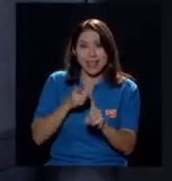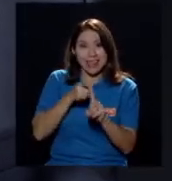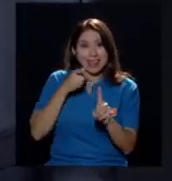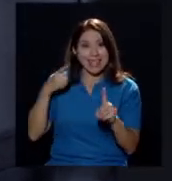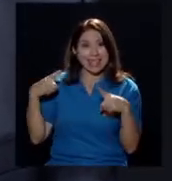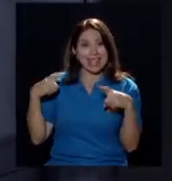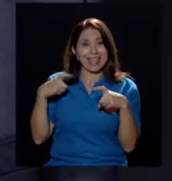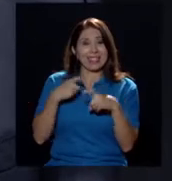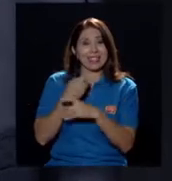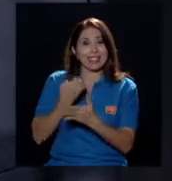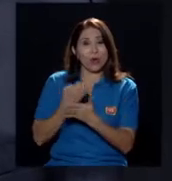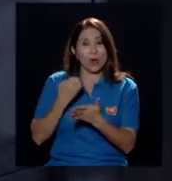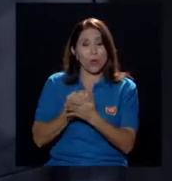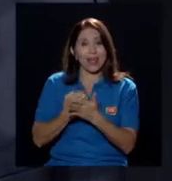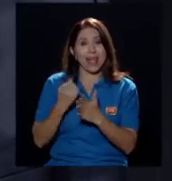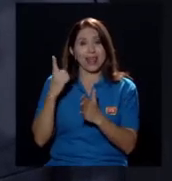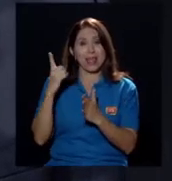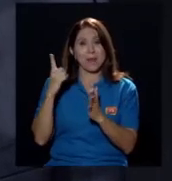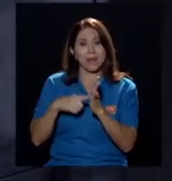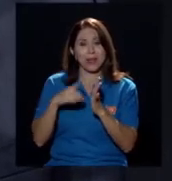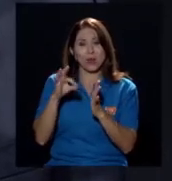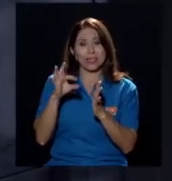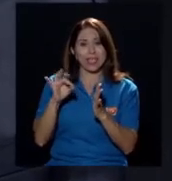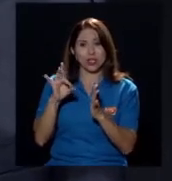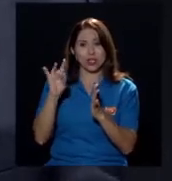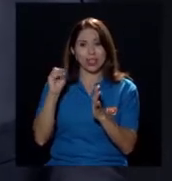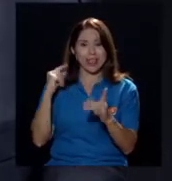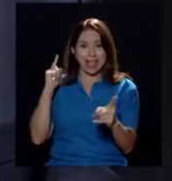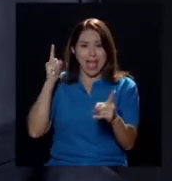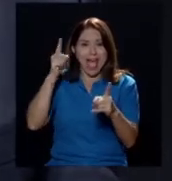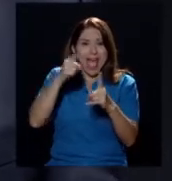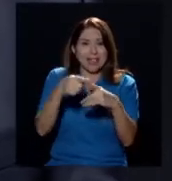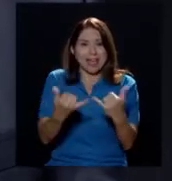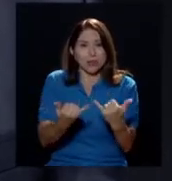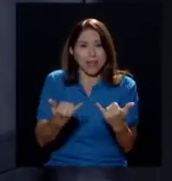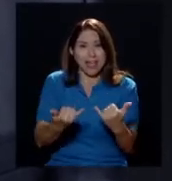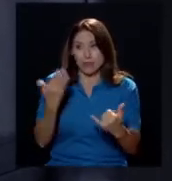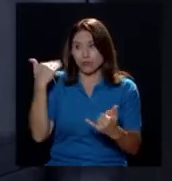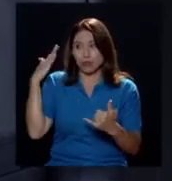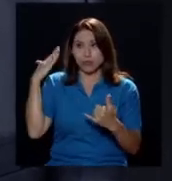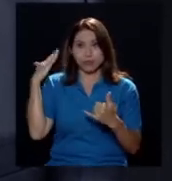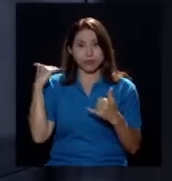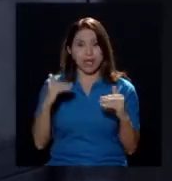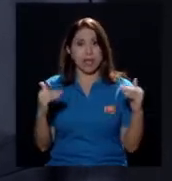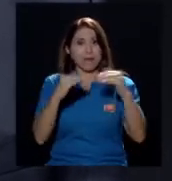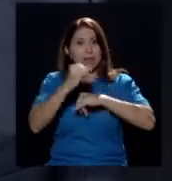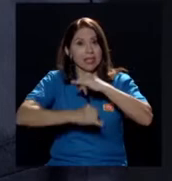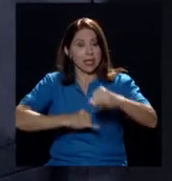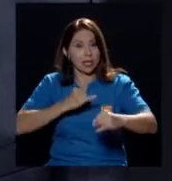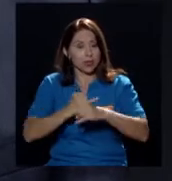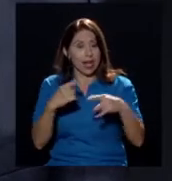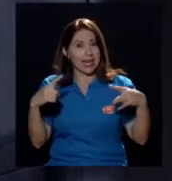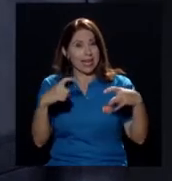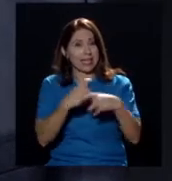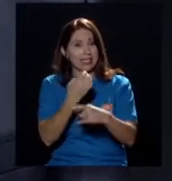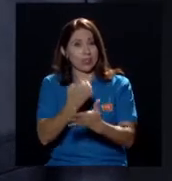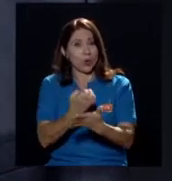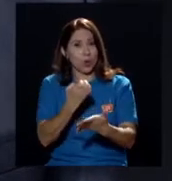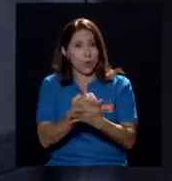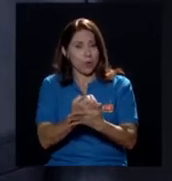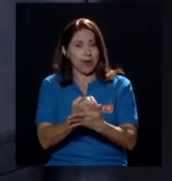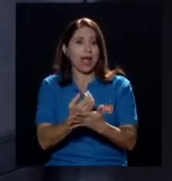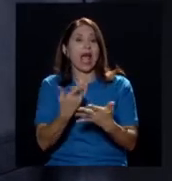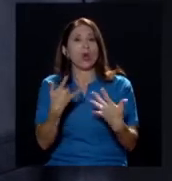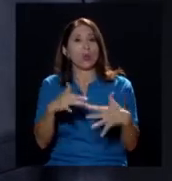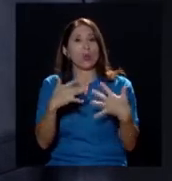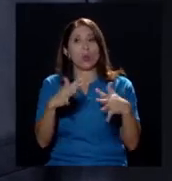hasta la actualidad esa crisis económica de los 80 en un entorno internacional muy cambiante y en un entorno centroamericano